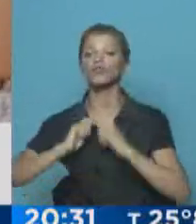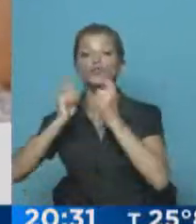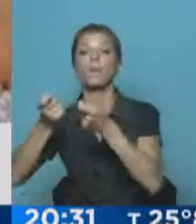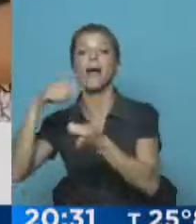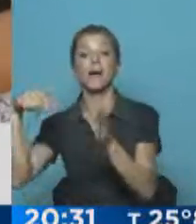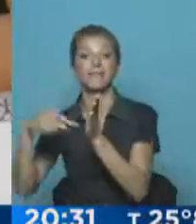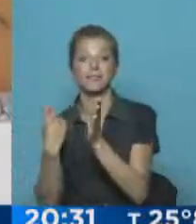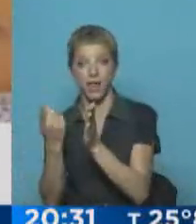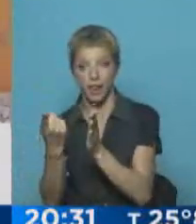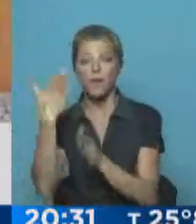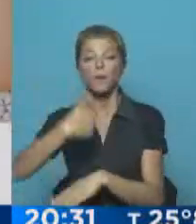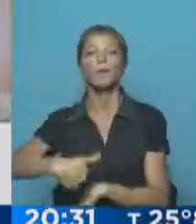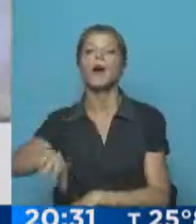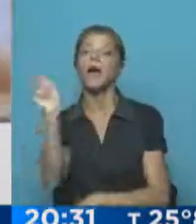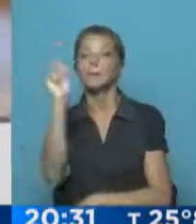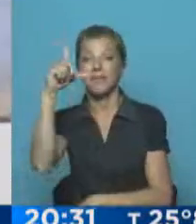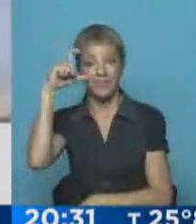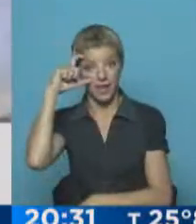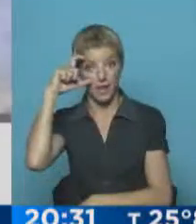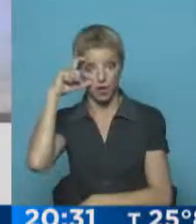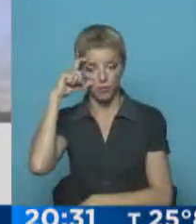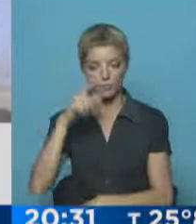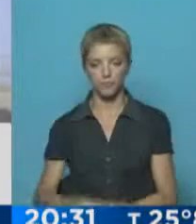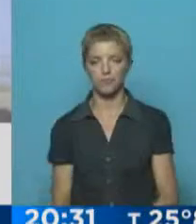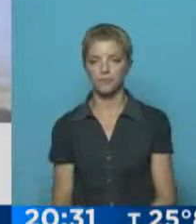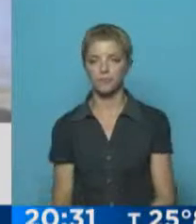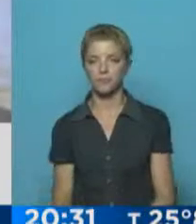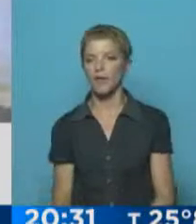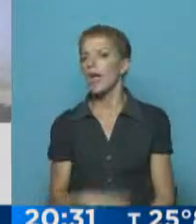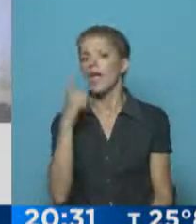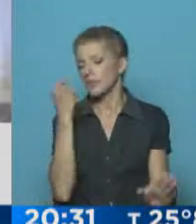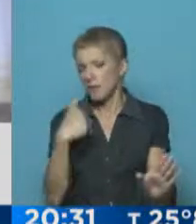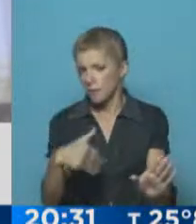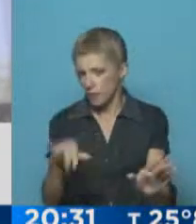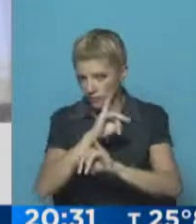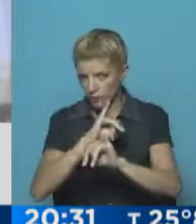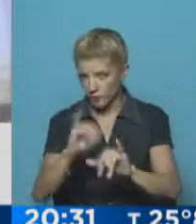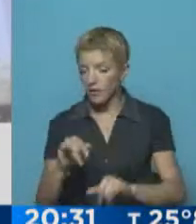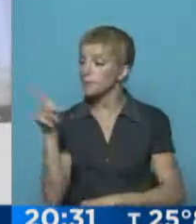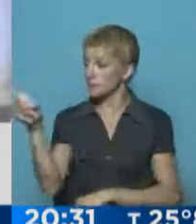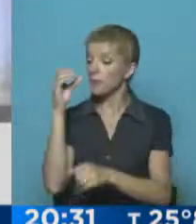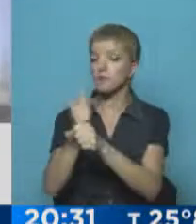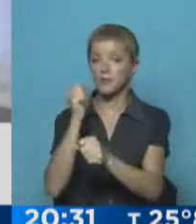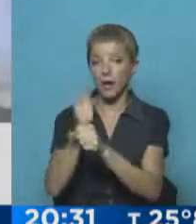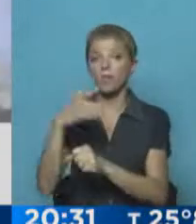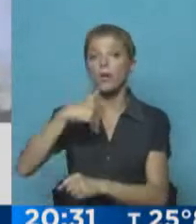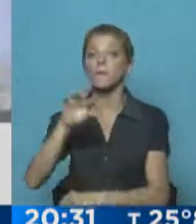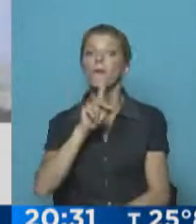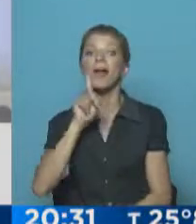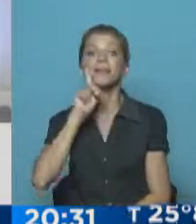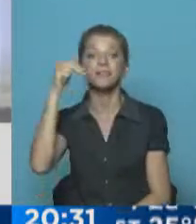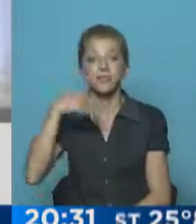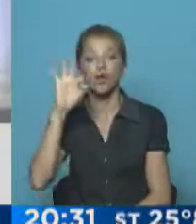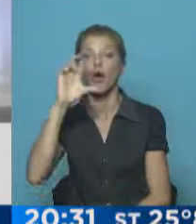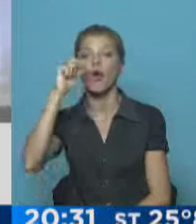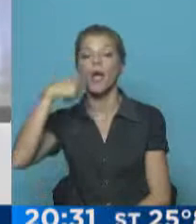se iniciará en enero próximo. Vamos a anunciar la concreción en los próximos días. Está trabajando Martín Ocampo, yo te